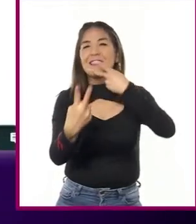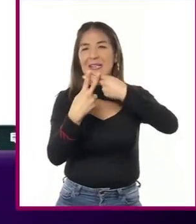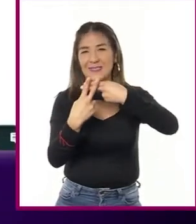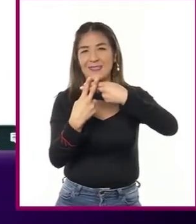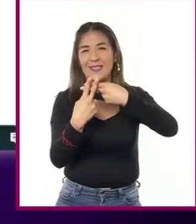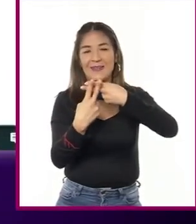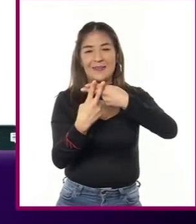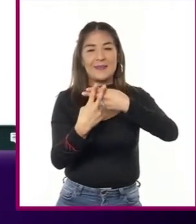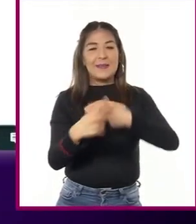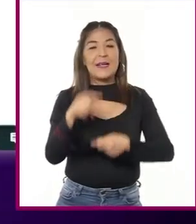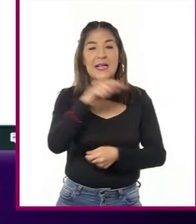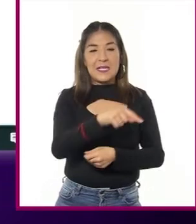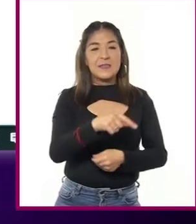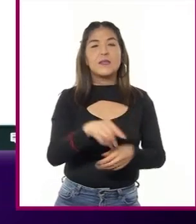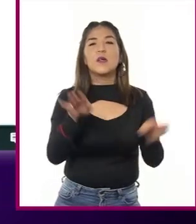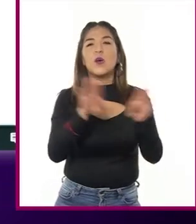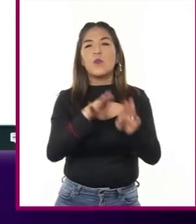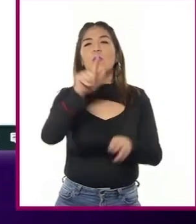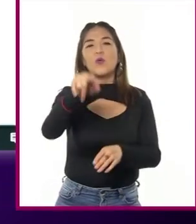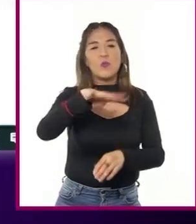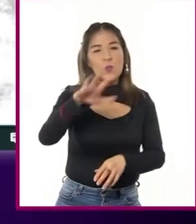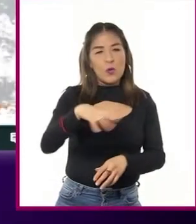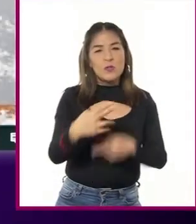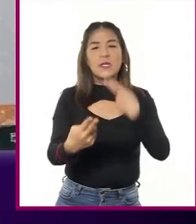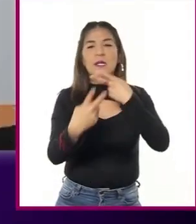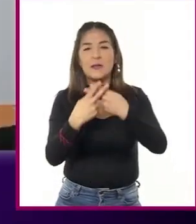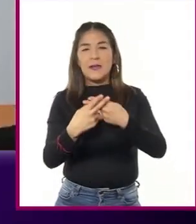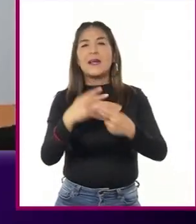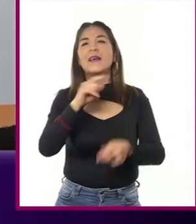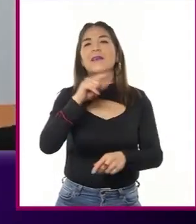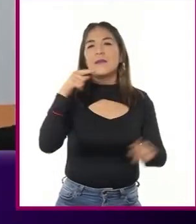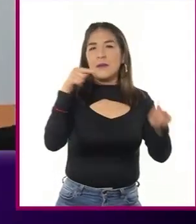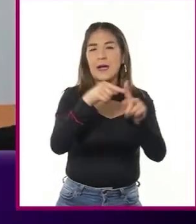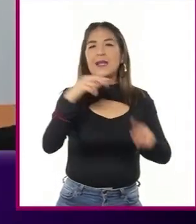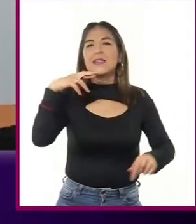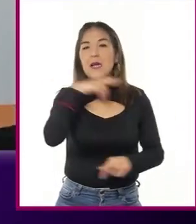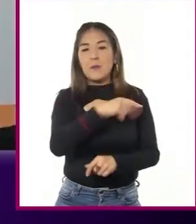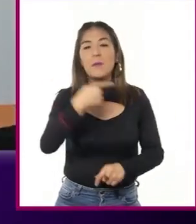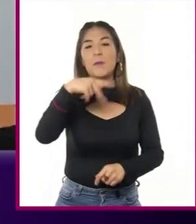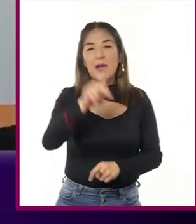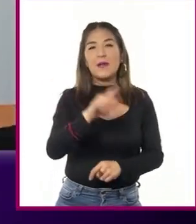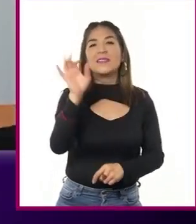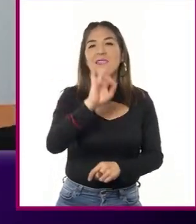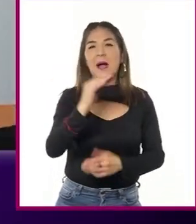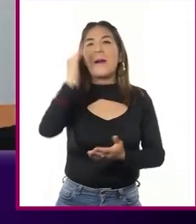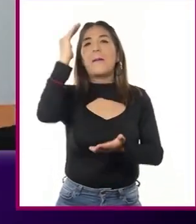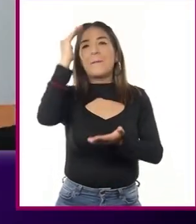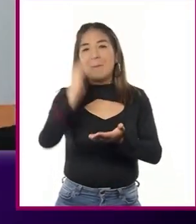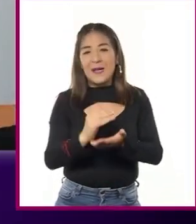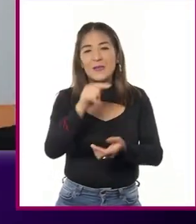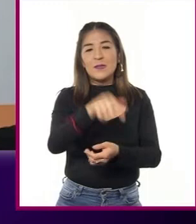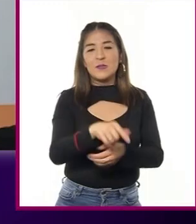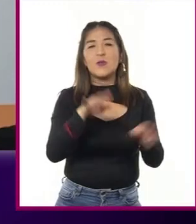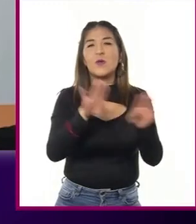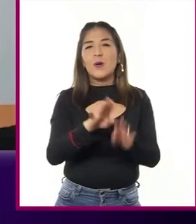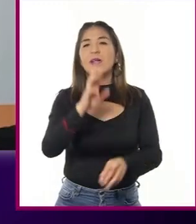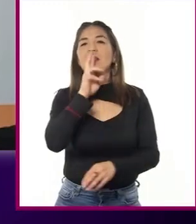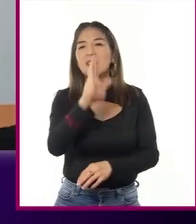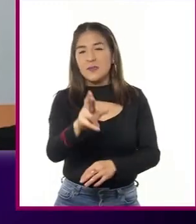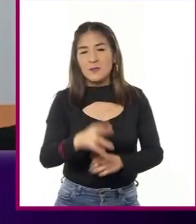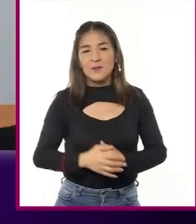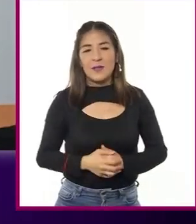ejemplos anteriores ya estamos realizando búsquedas específicas, pero es posible reducir aún más la cantidad de